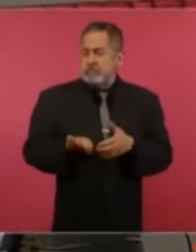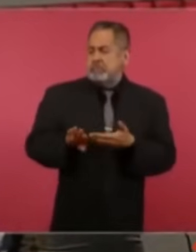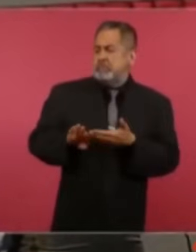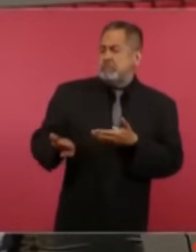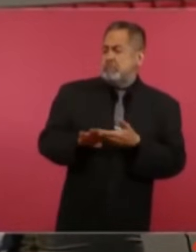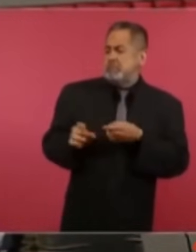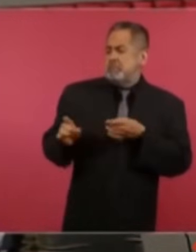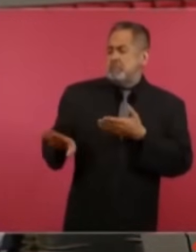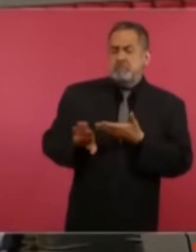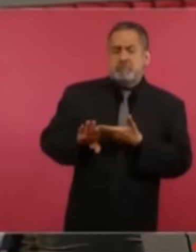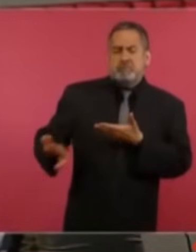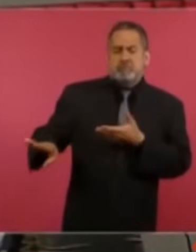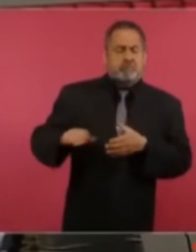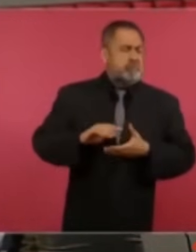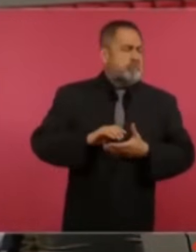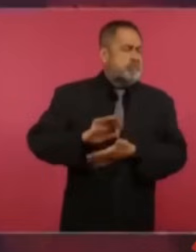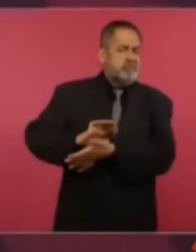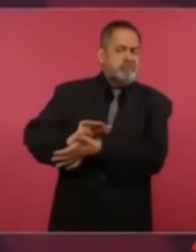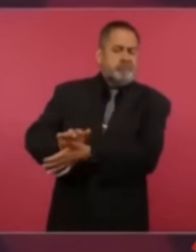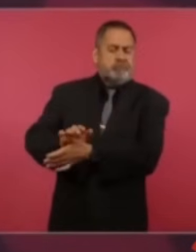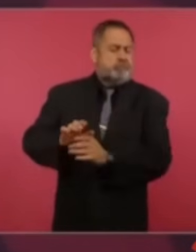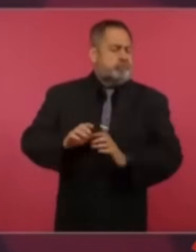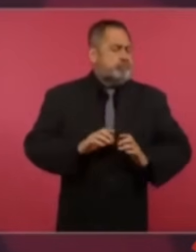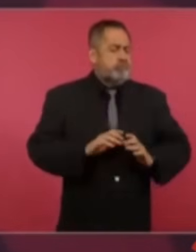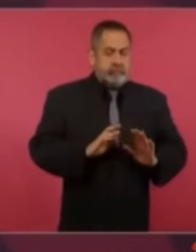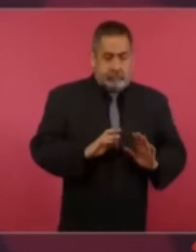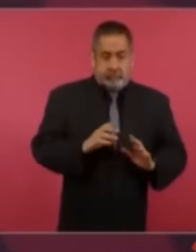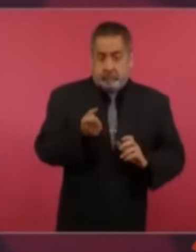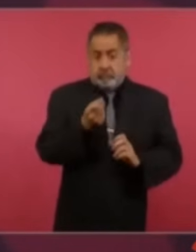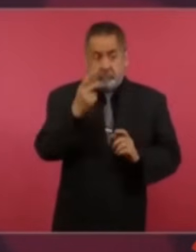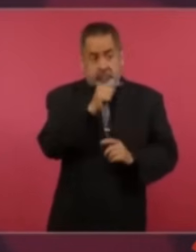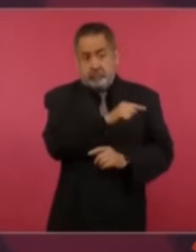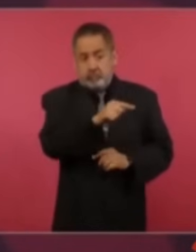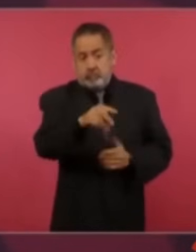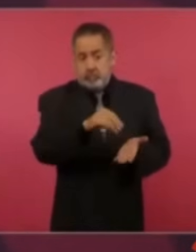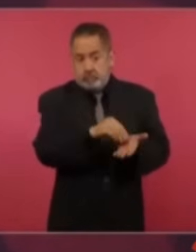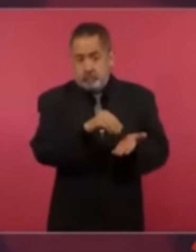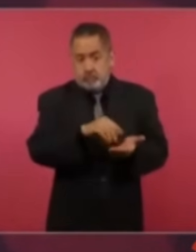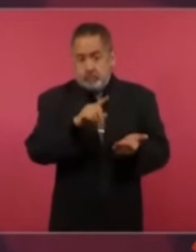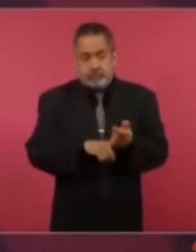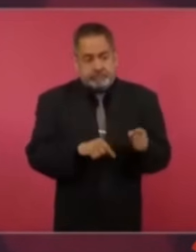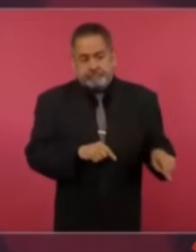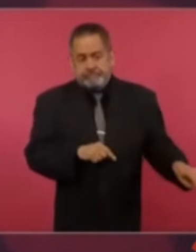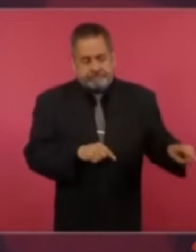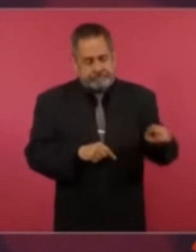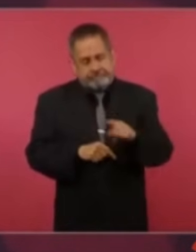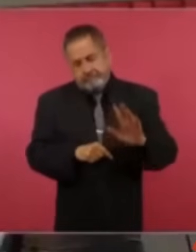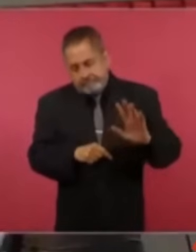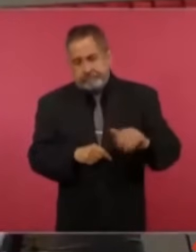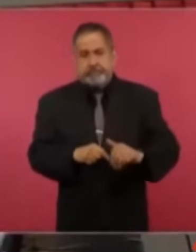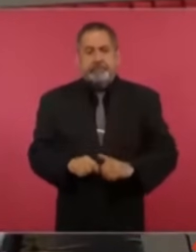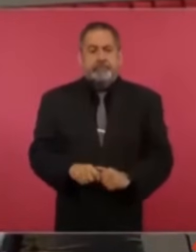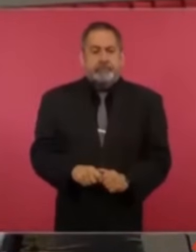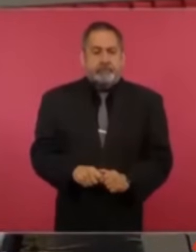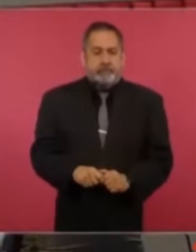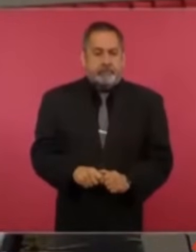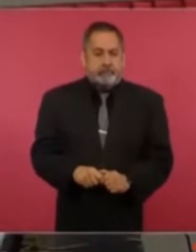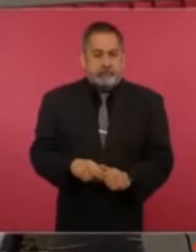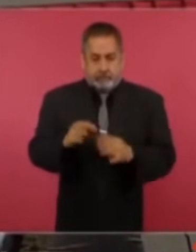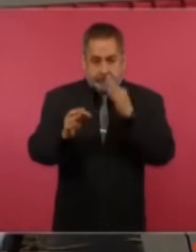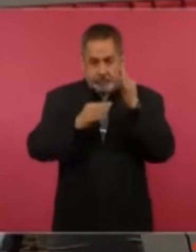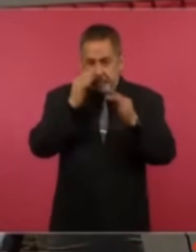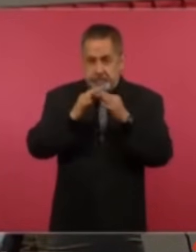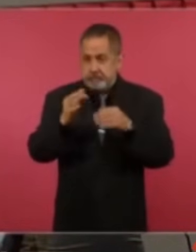hablar sobre la discriminación y el racismo que persisten en nuestra sociedad. Las